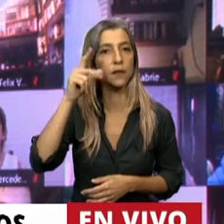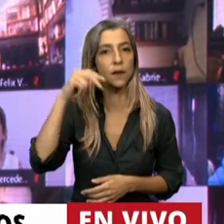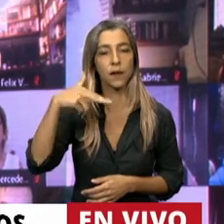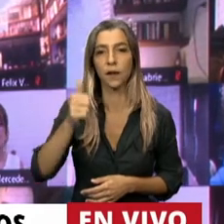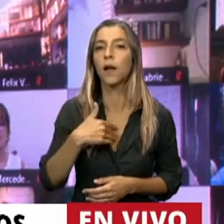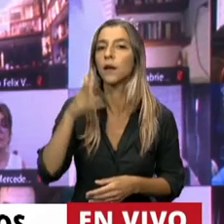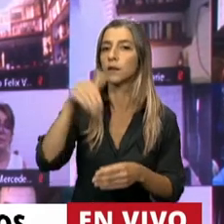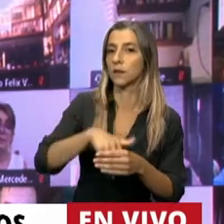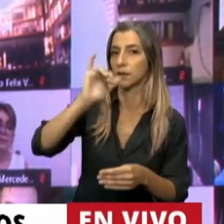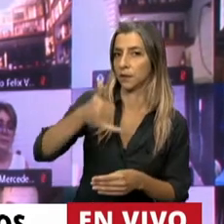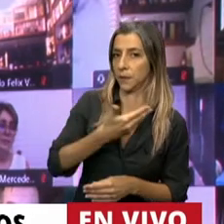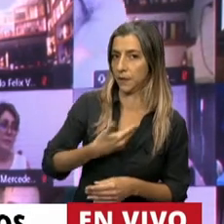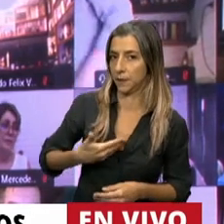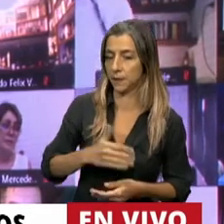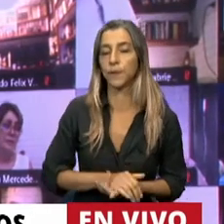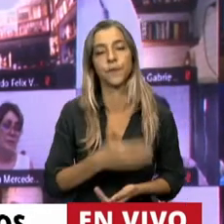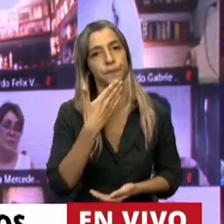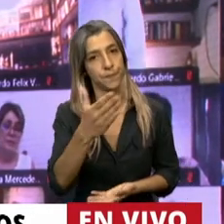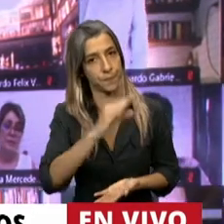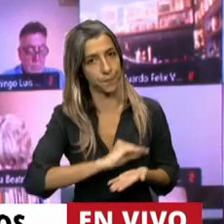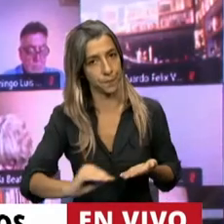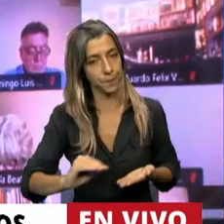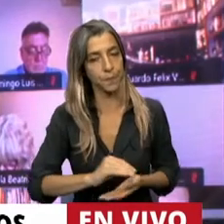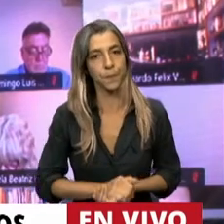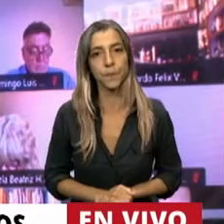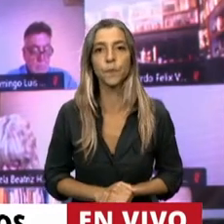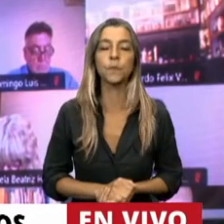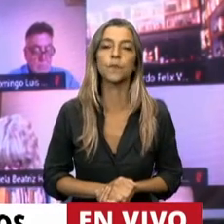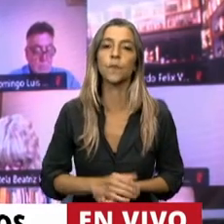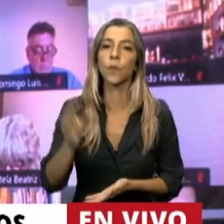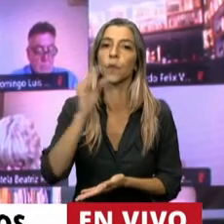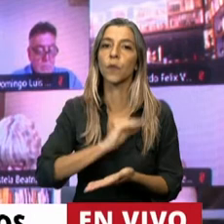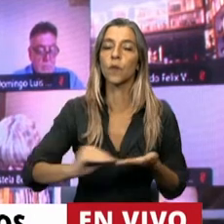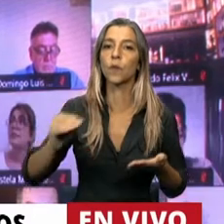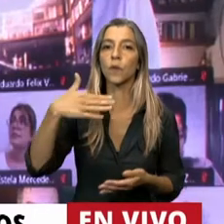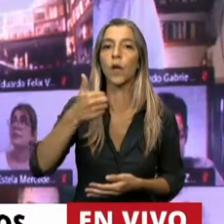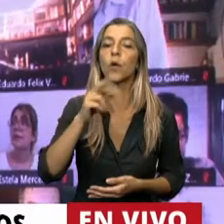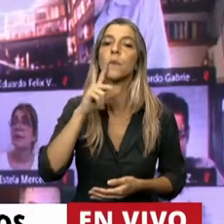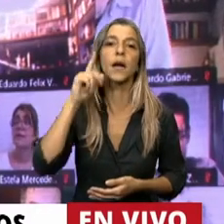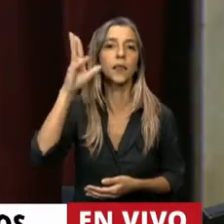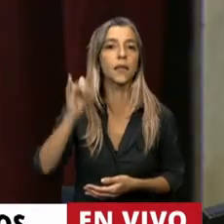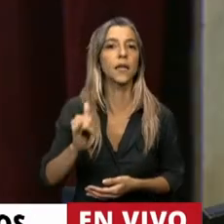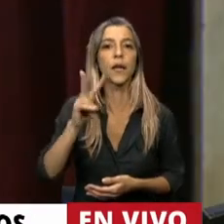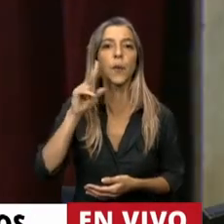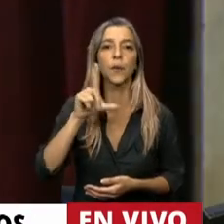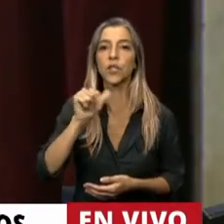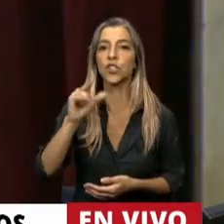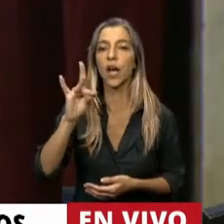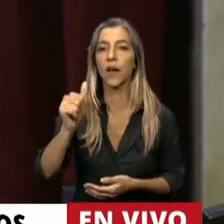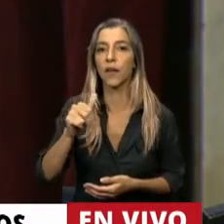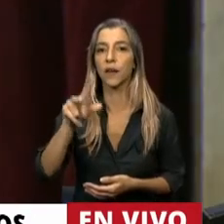afirmativo presidente gracias diputado diputado martínez villada leonor